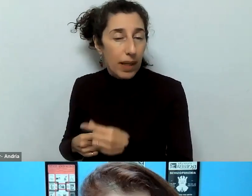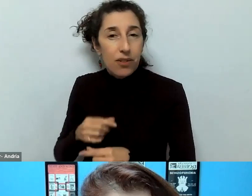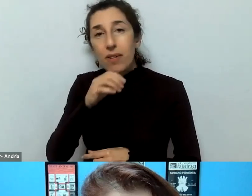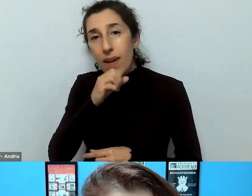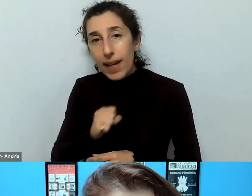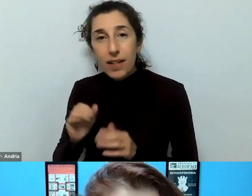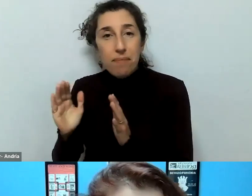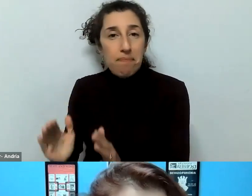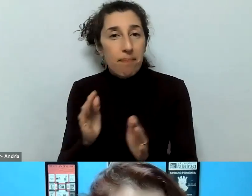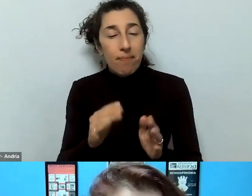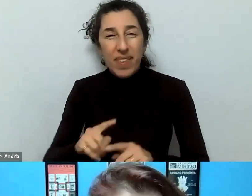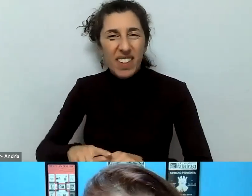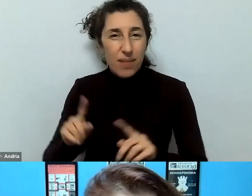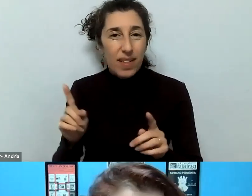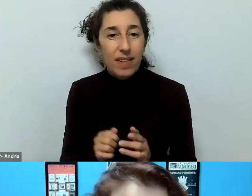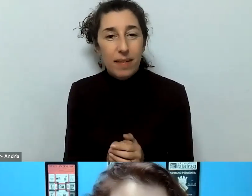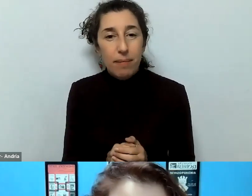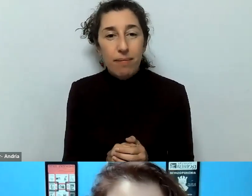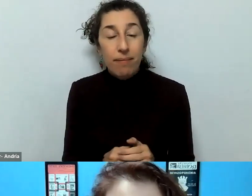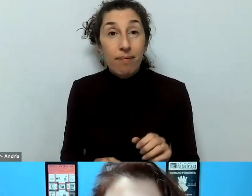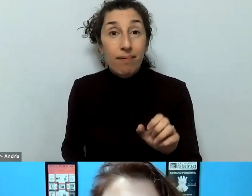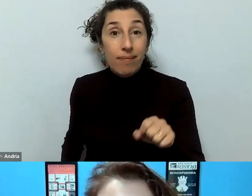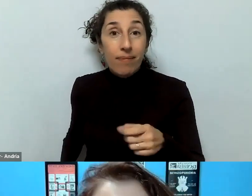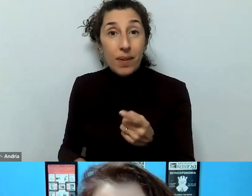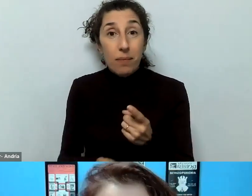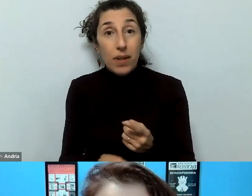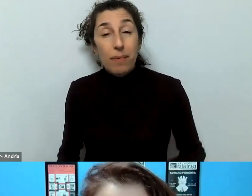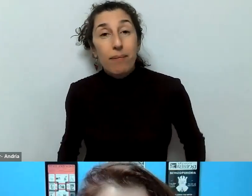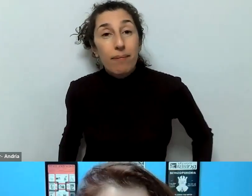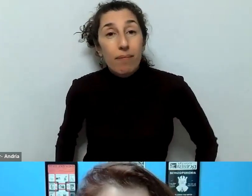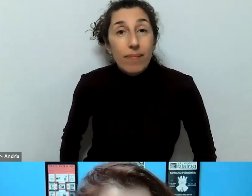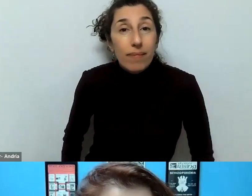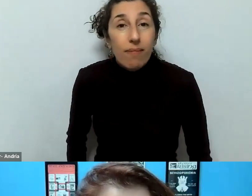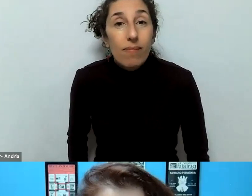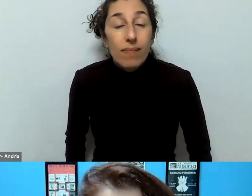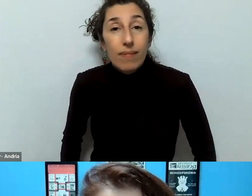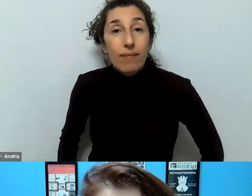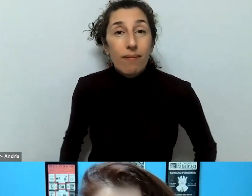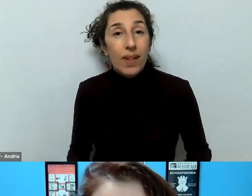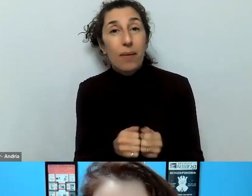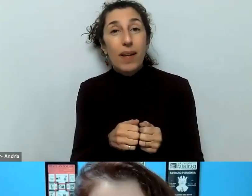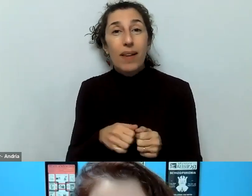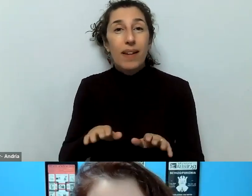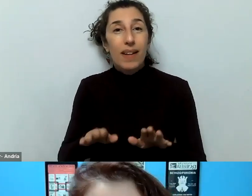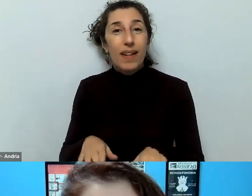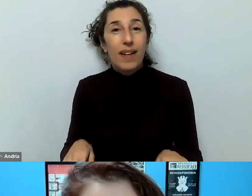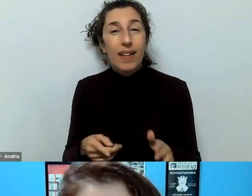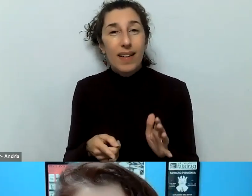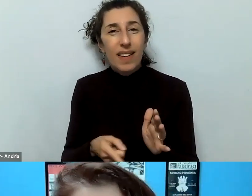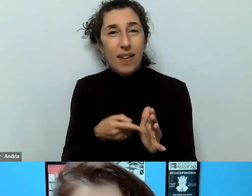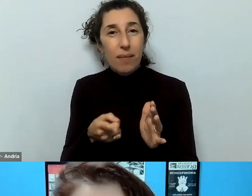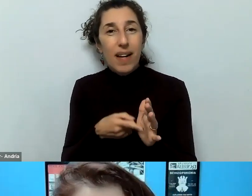diferentes de generaciones. Y una cosa que yo he tenido que aprender, que si tú eres el padre del